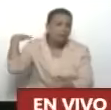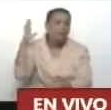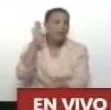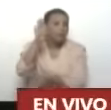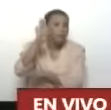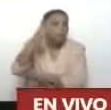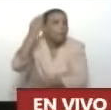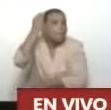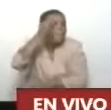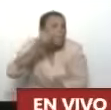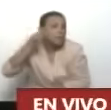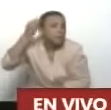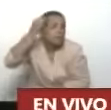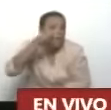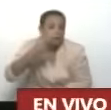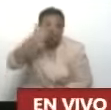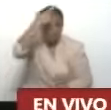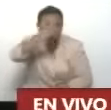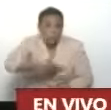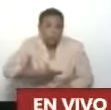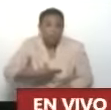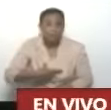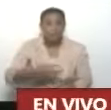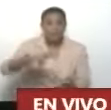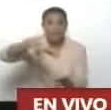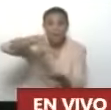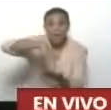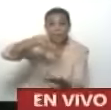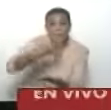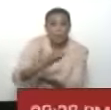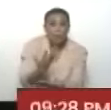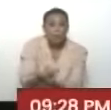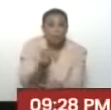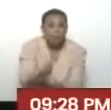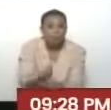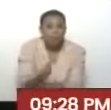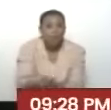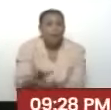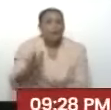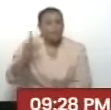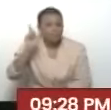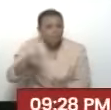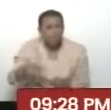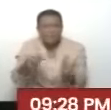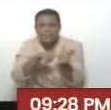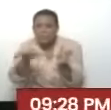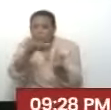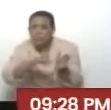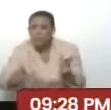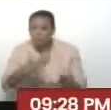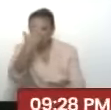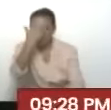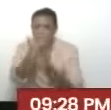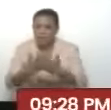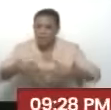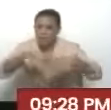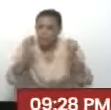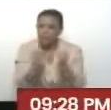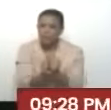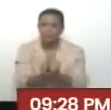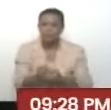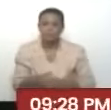futuro. Porque aquí está uno guarao del estado Monagas y sé que el pueblo indígena de Monagas es uno de los que está al frente de esta batalla,